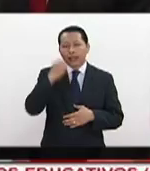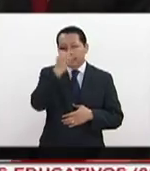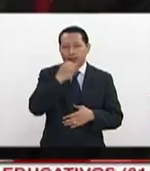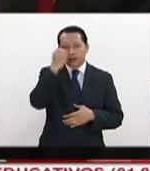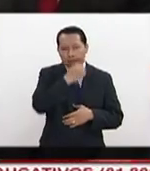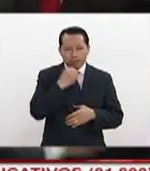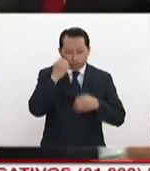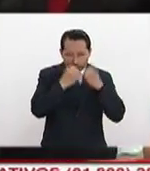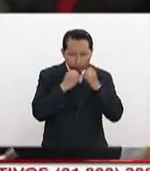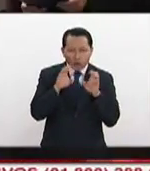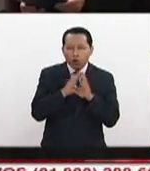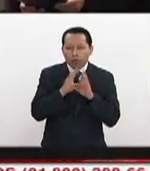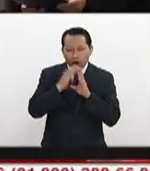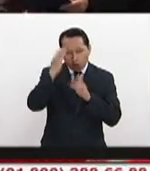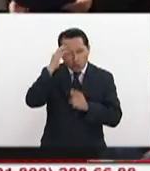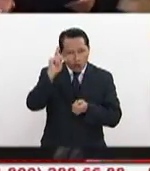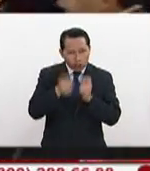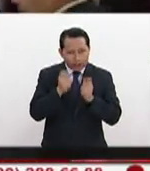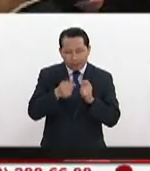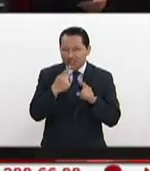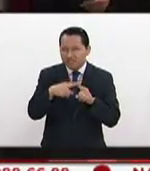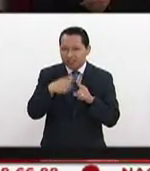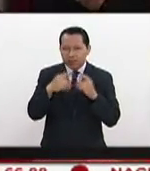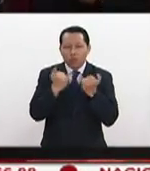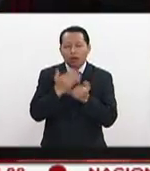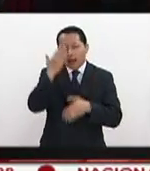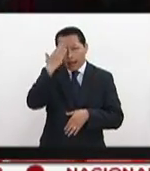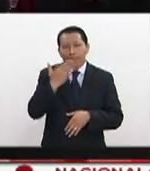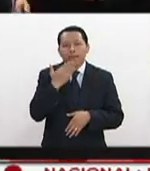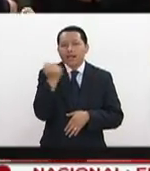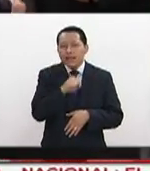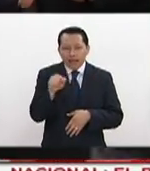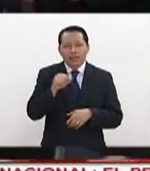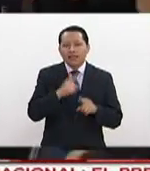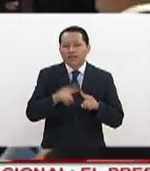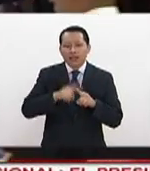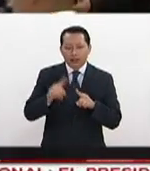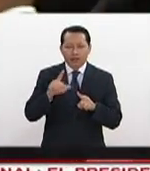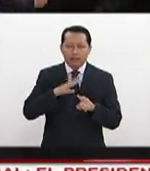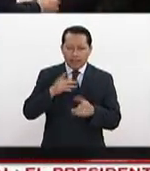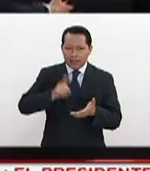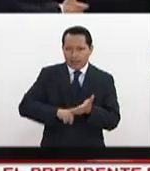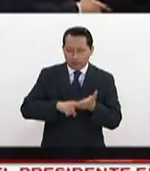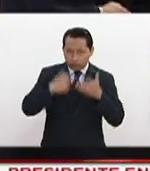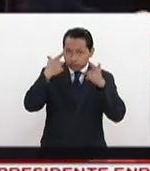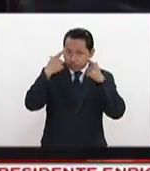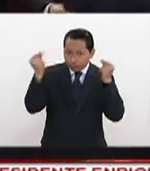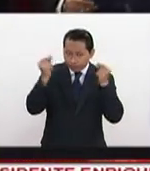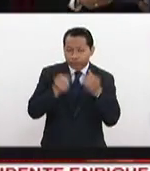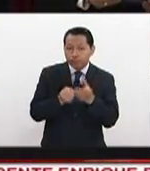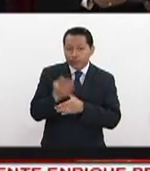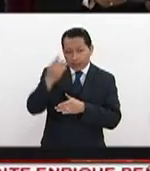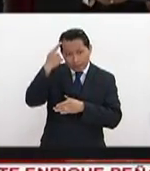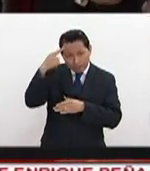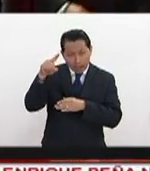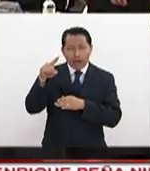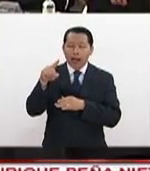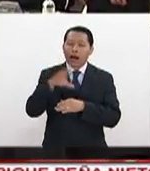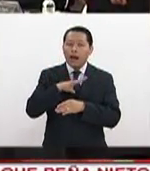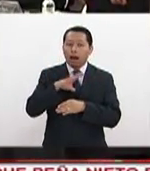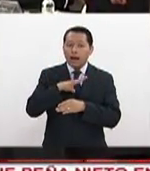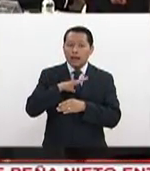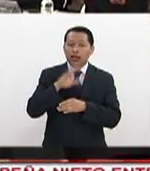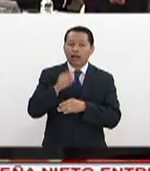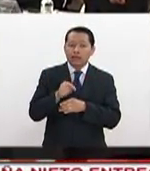exámenes evalúan el nivel de conocimientos y las habilidades académicas con los que cuentan los recién egresados para iniciarse